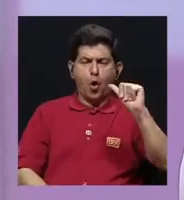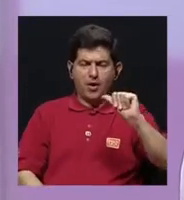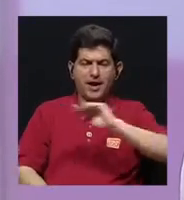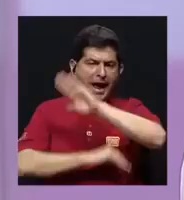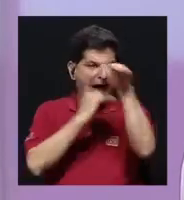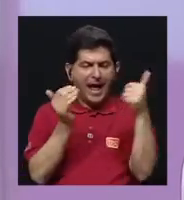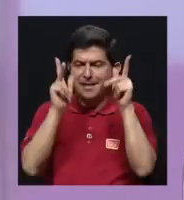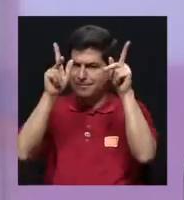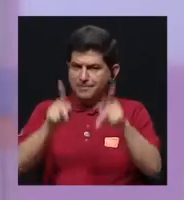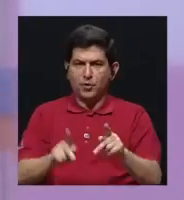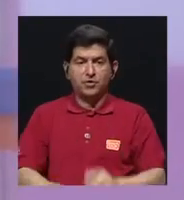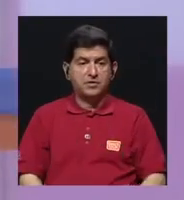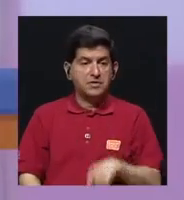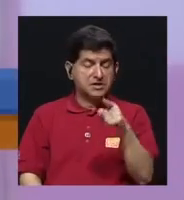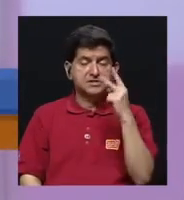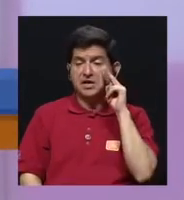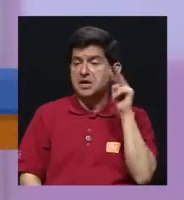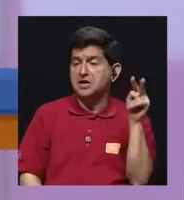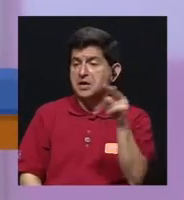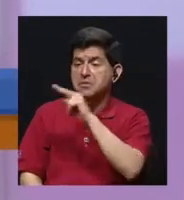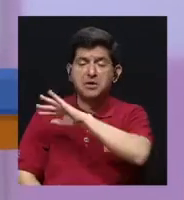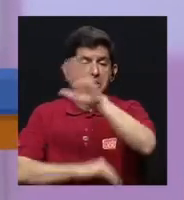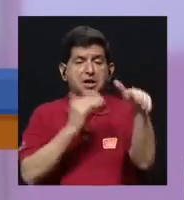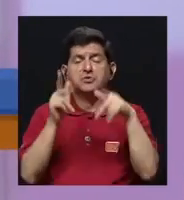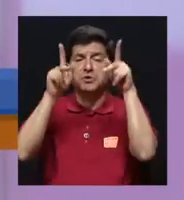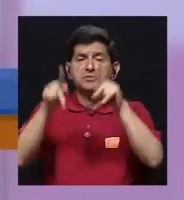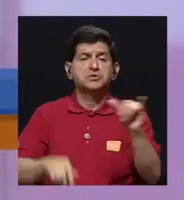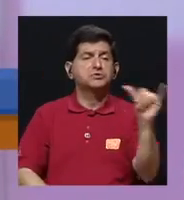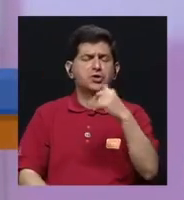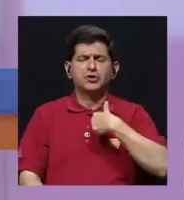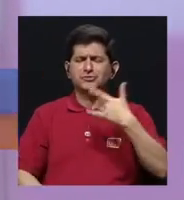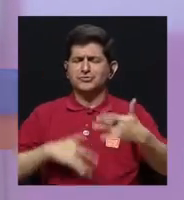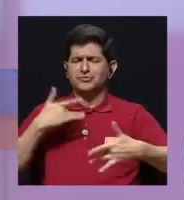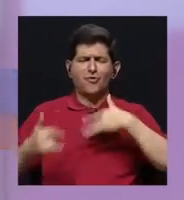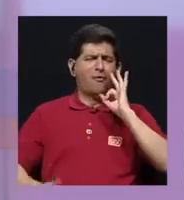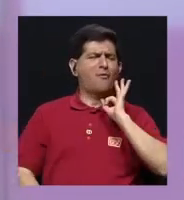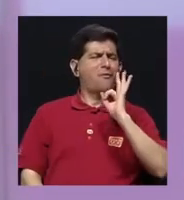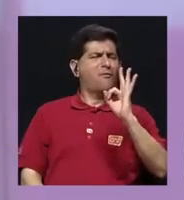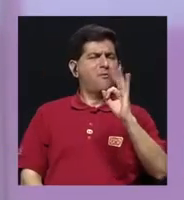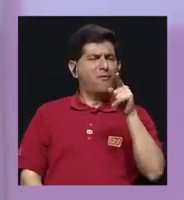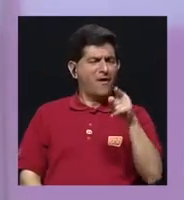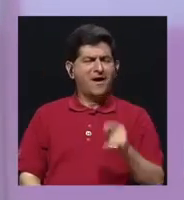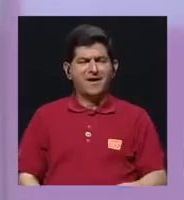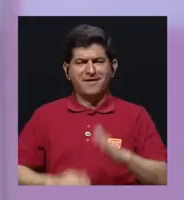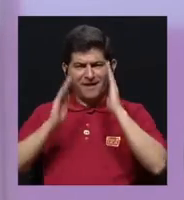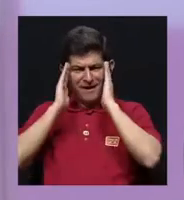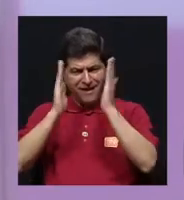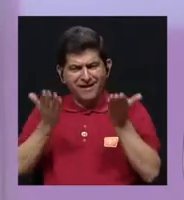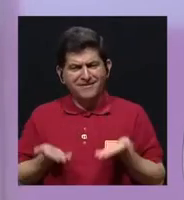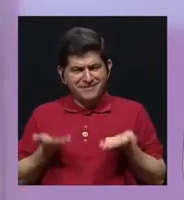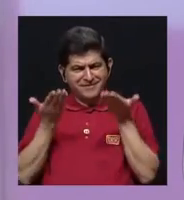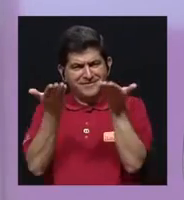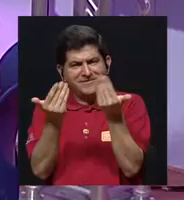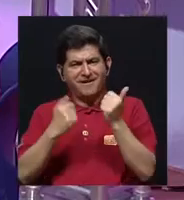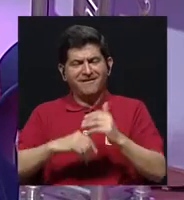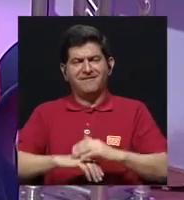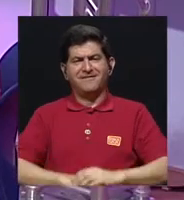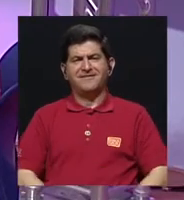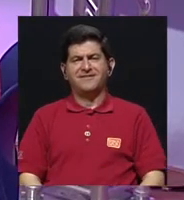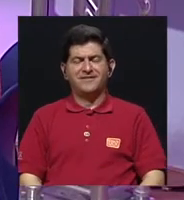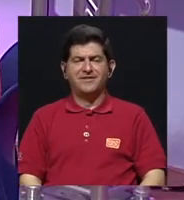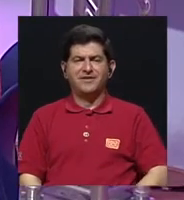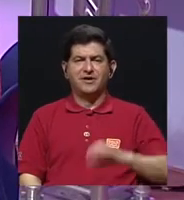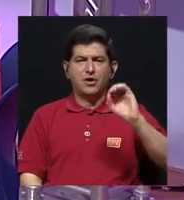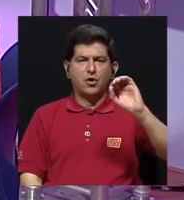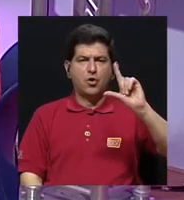a todas, porque ella los vi a todas por igual y entonces yo me sentía muy bien el trato que ella nos daba en ese momento. Doña